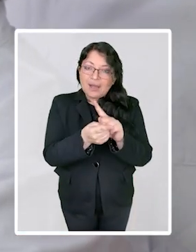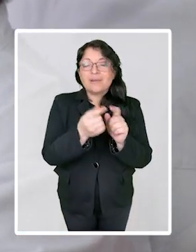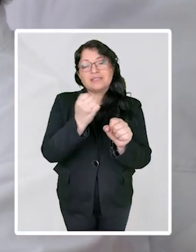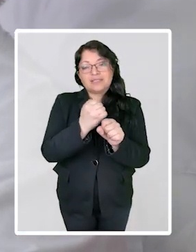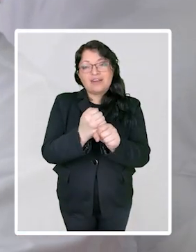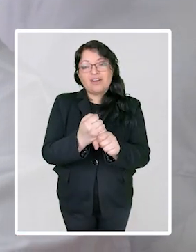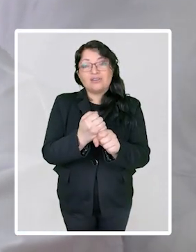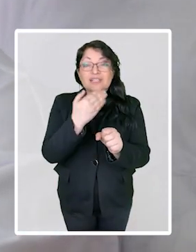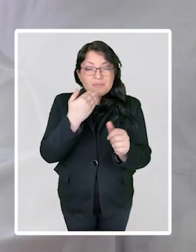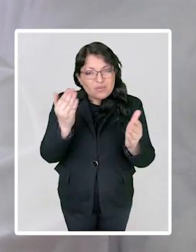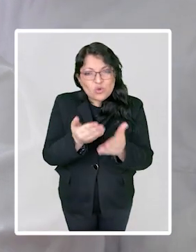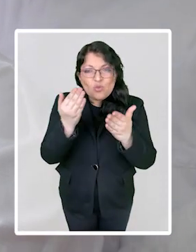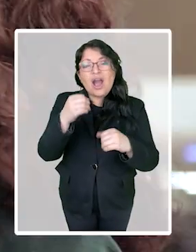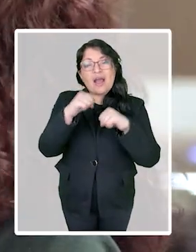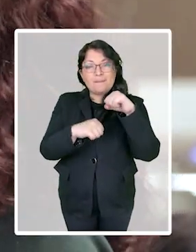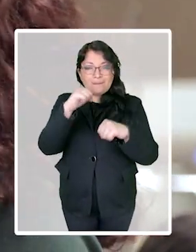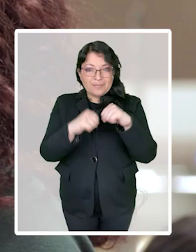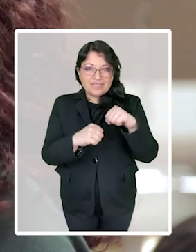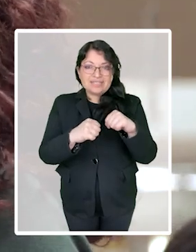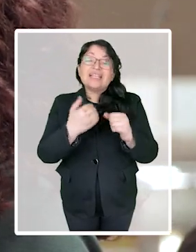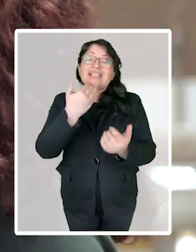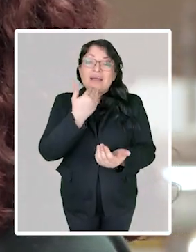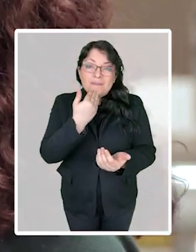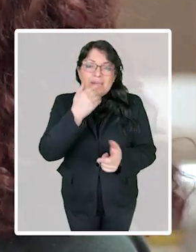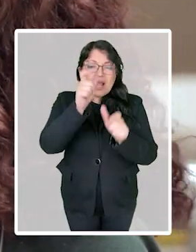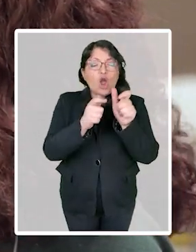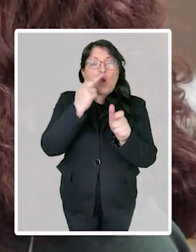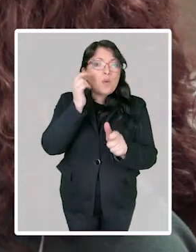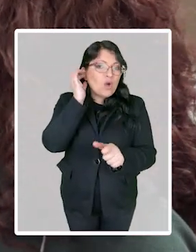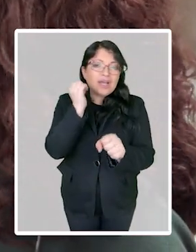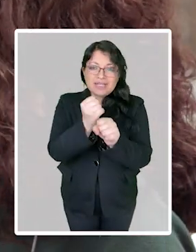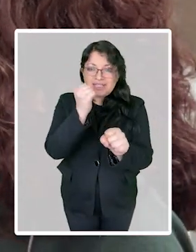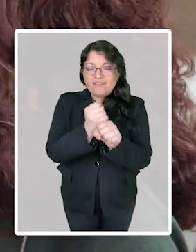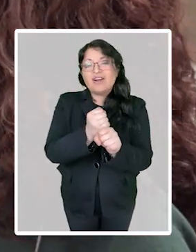las políticas de emergencia habitacional. Impulsamos también a las empresas, a los trabajadores y trabajadoras.